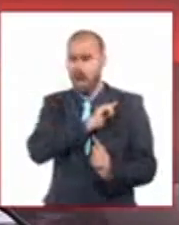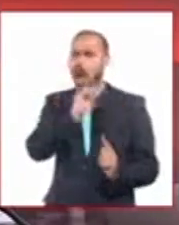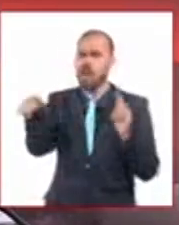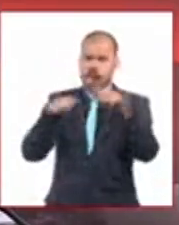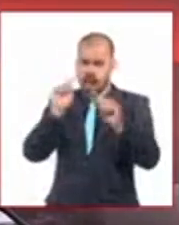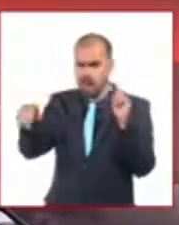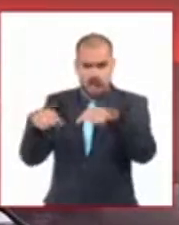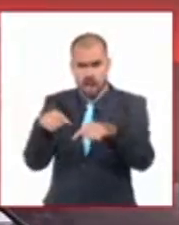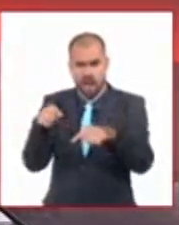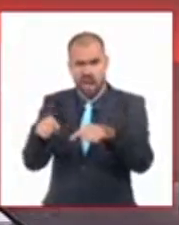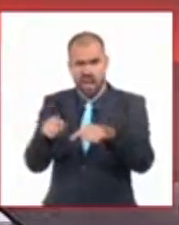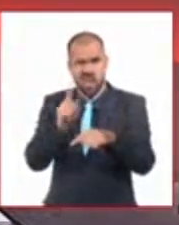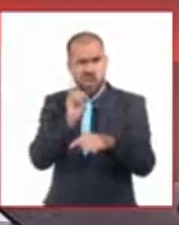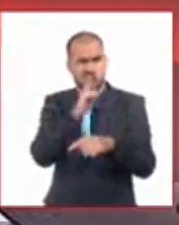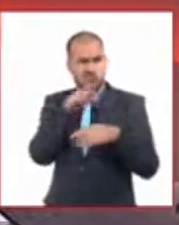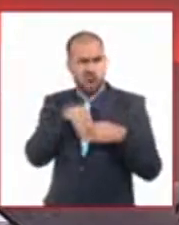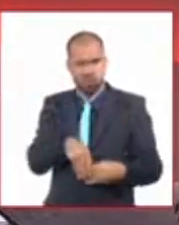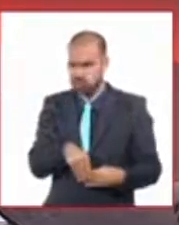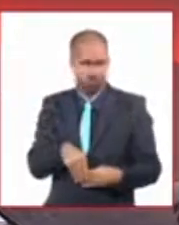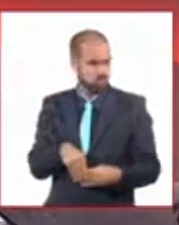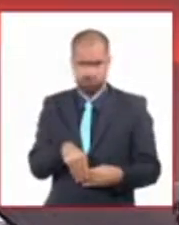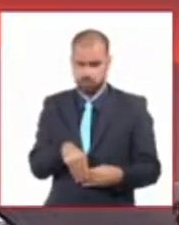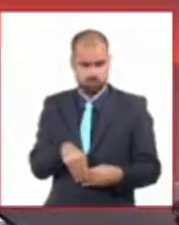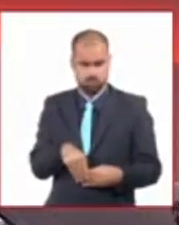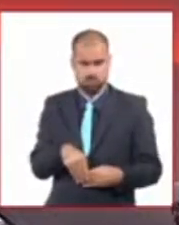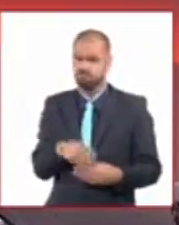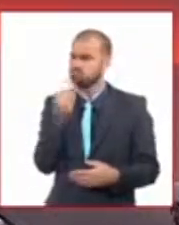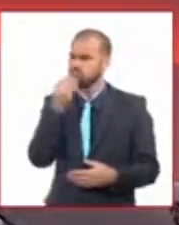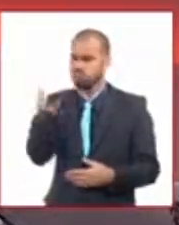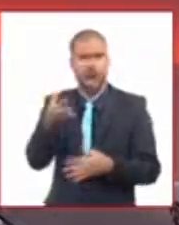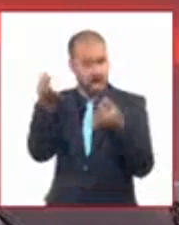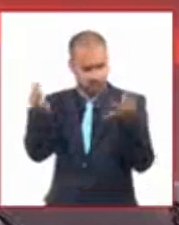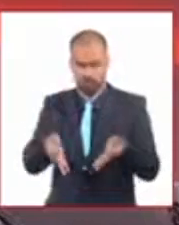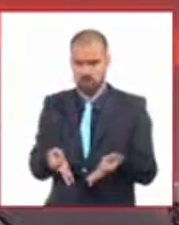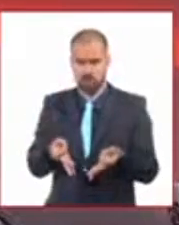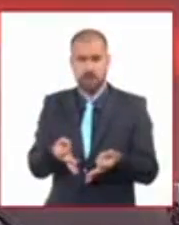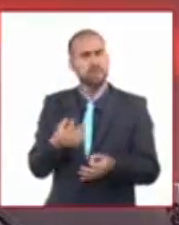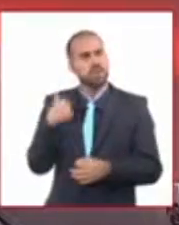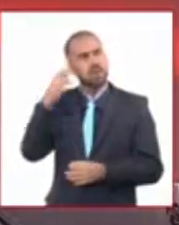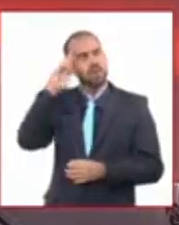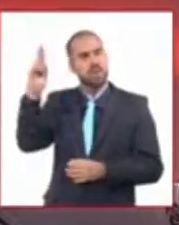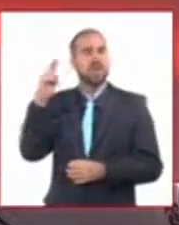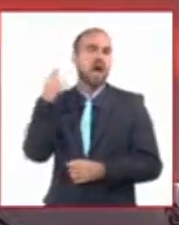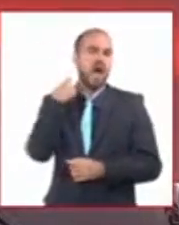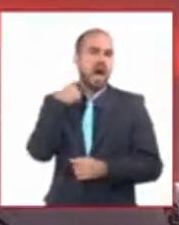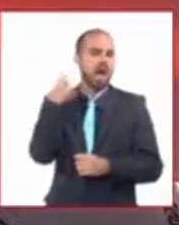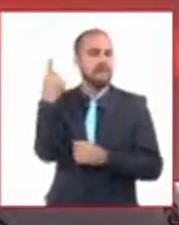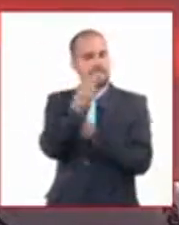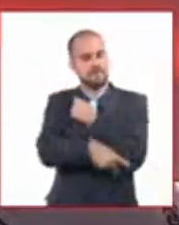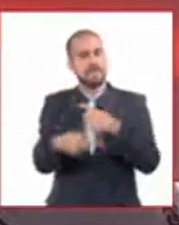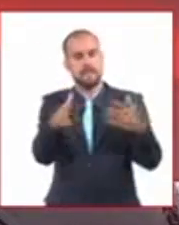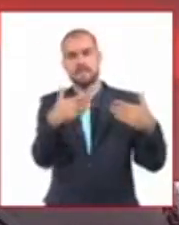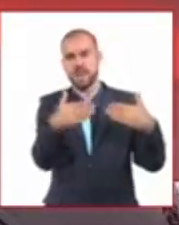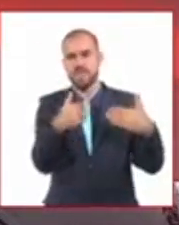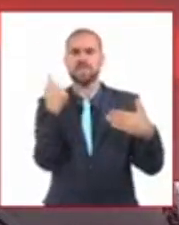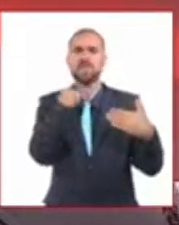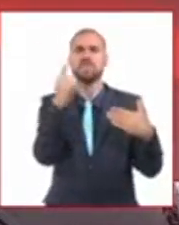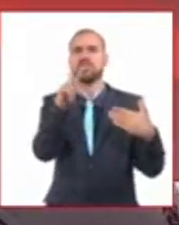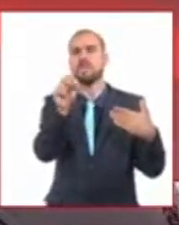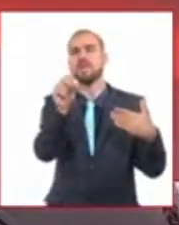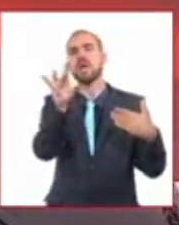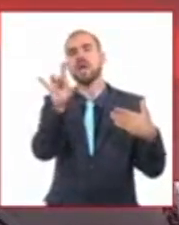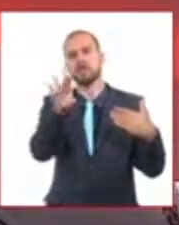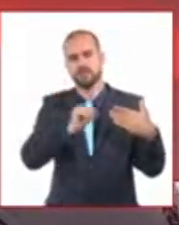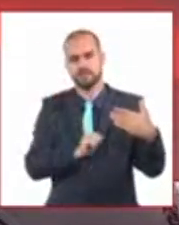pasó fíjense el momento más interesante yo siempre recuerdo panamá en el 2015 raúl con un discurso